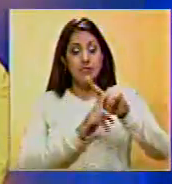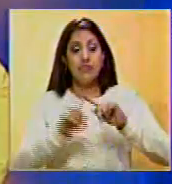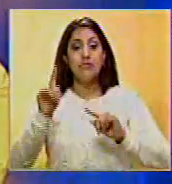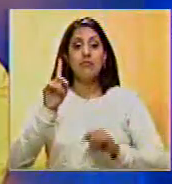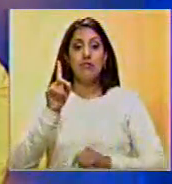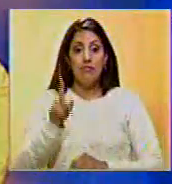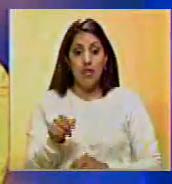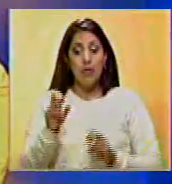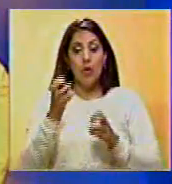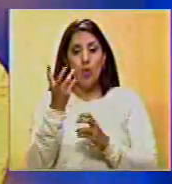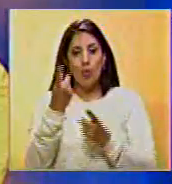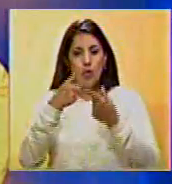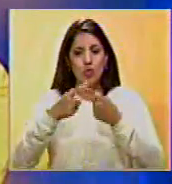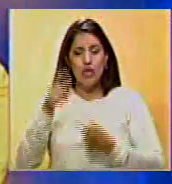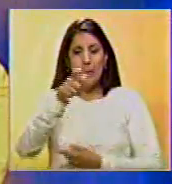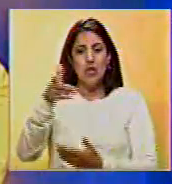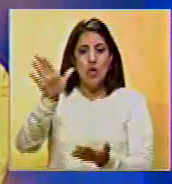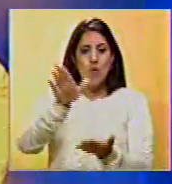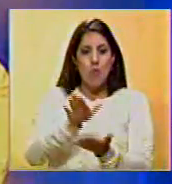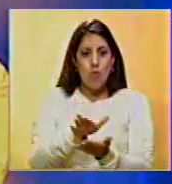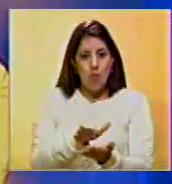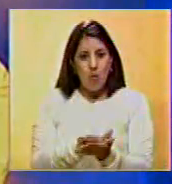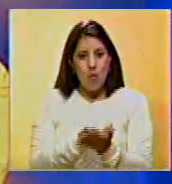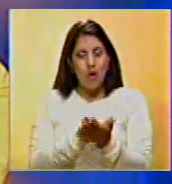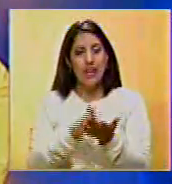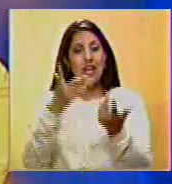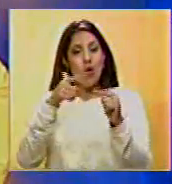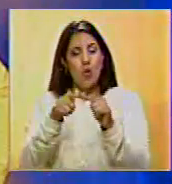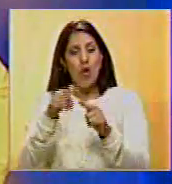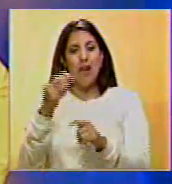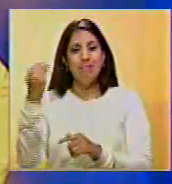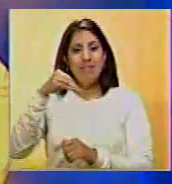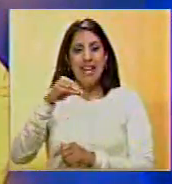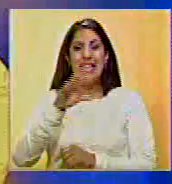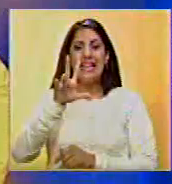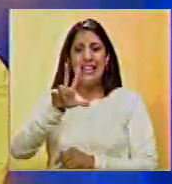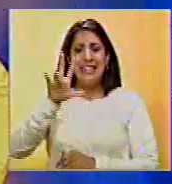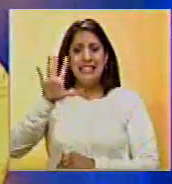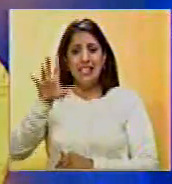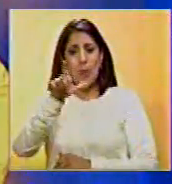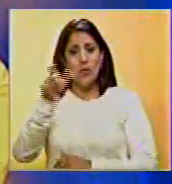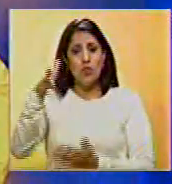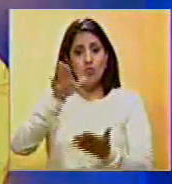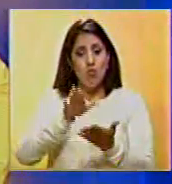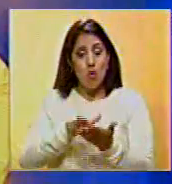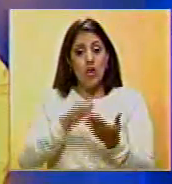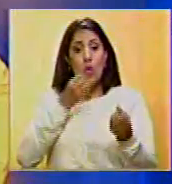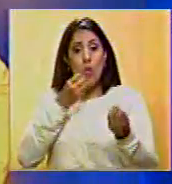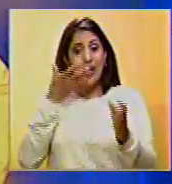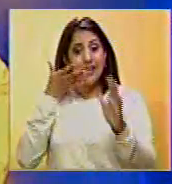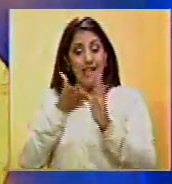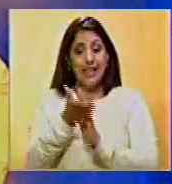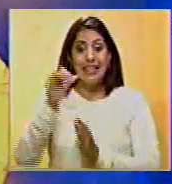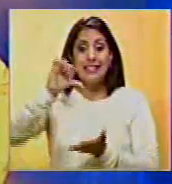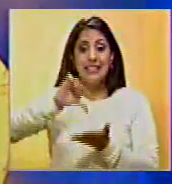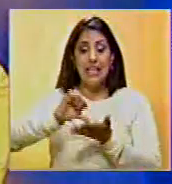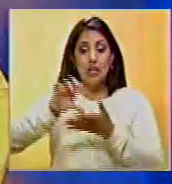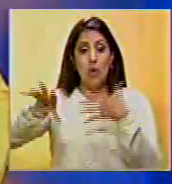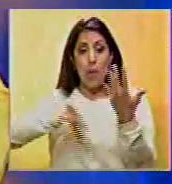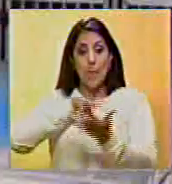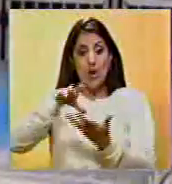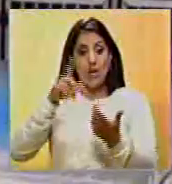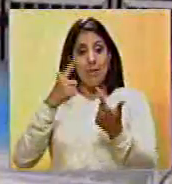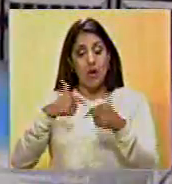Y precisamente el número total de fallecidos en los atentados de Bruselas se elevó este lunes a 35, según un comunicado del Centro de Crisis